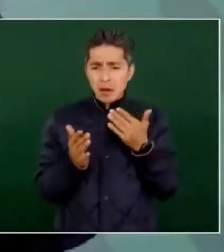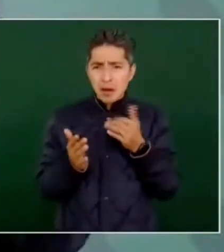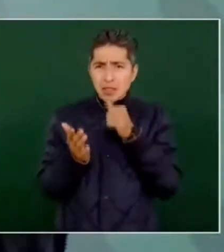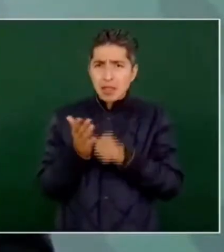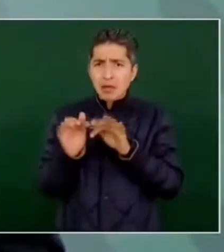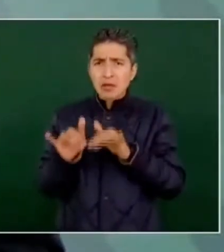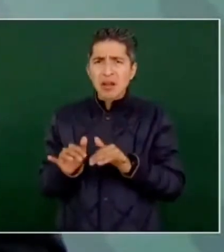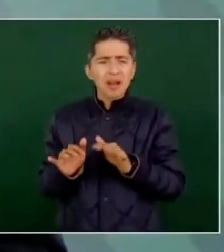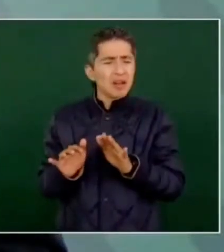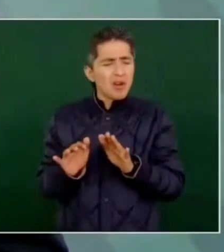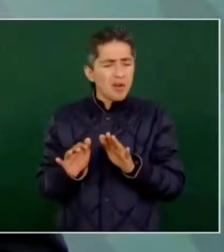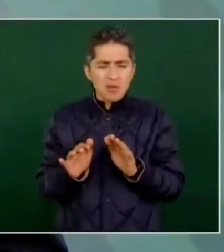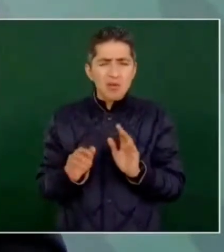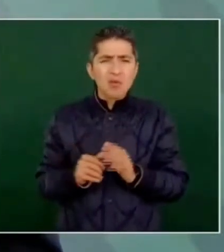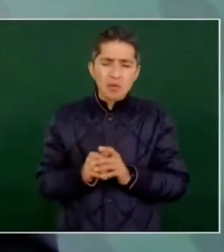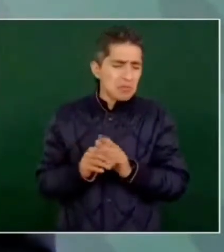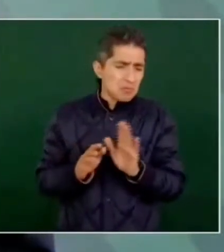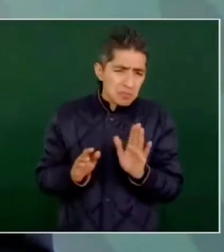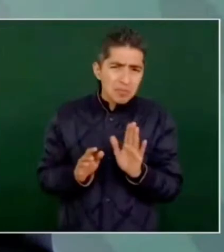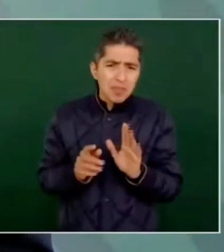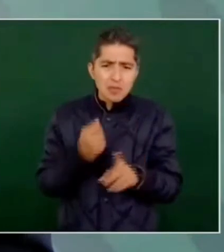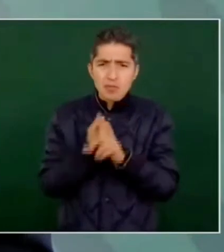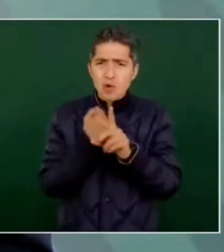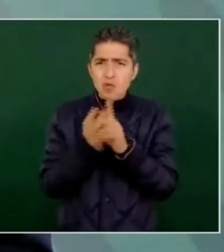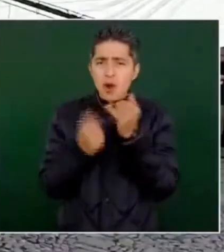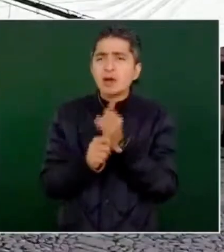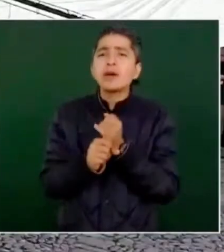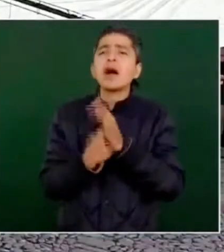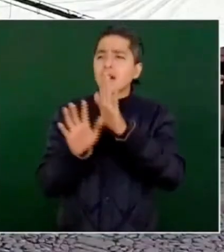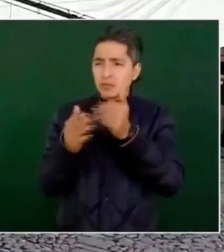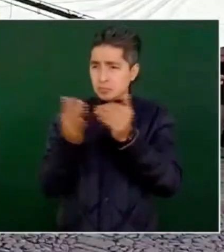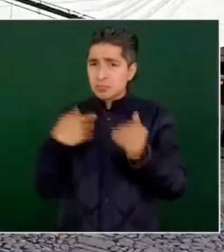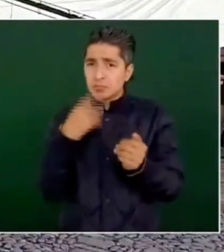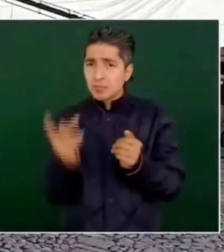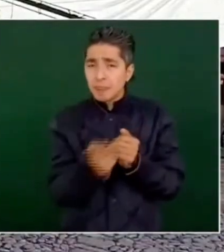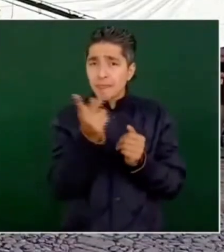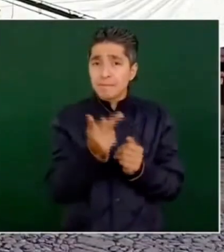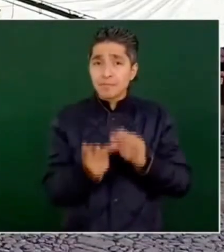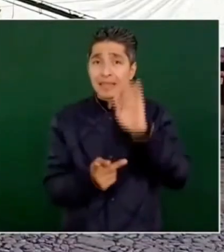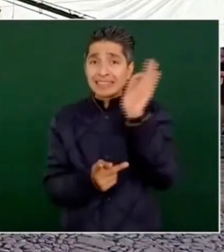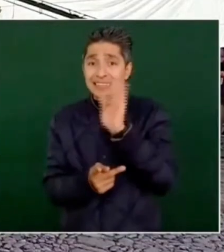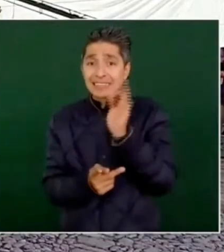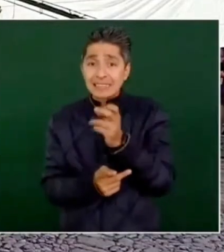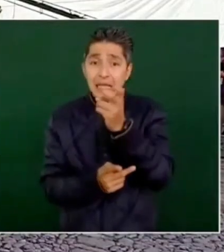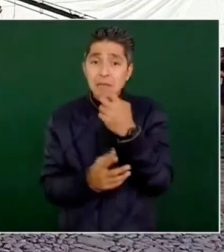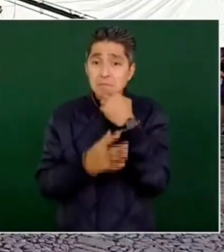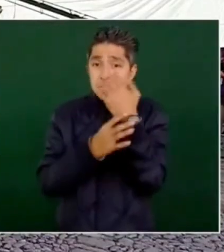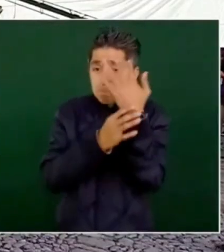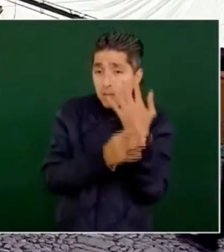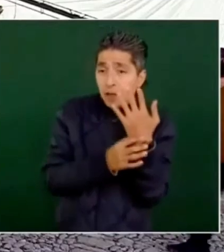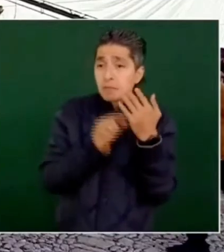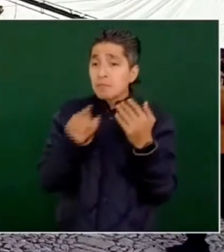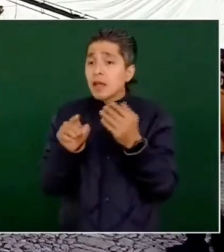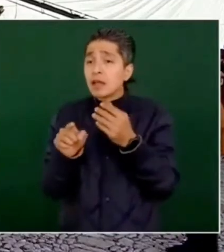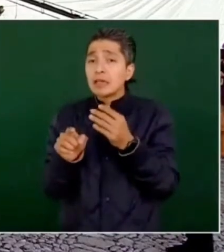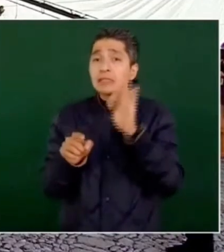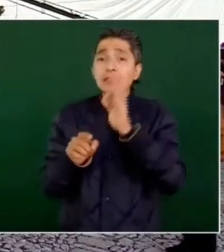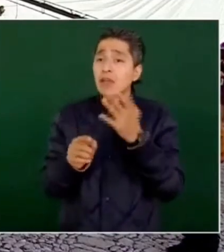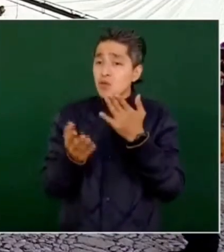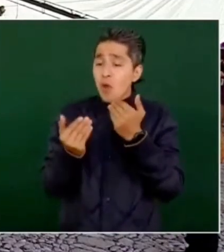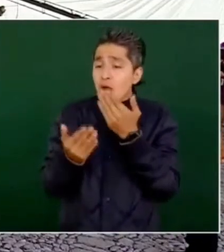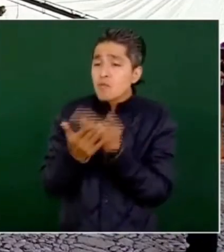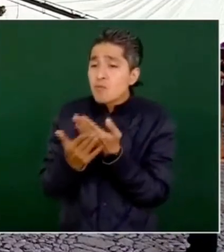hay ningún problema. Pero entonces, aunque haya estos señalamientos y si no se corrobora, si no se